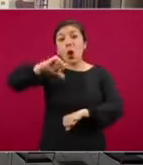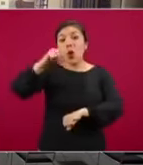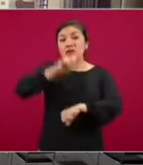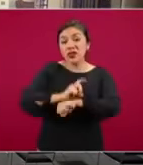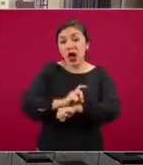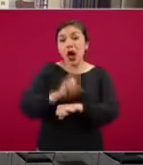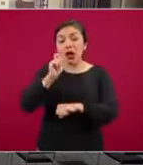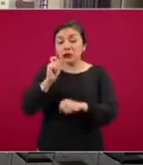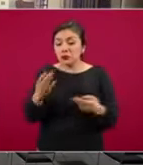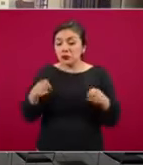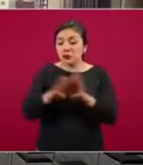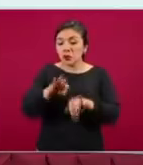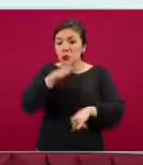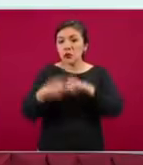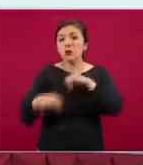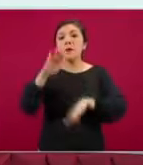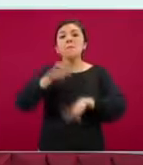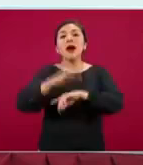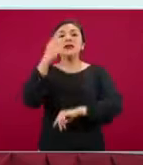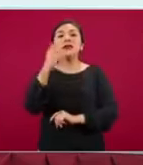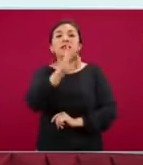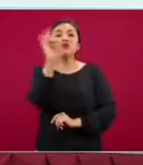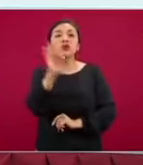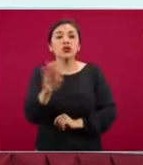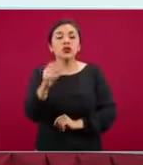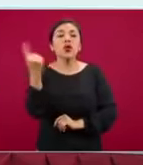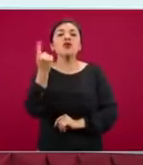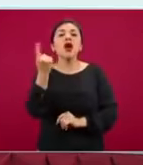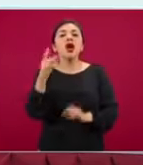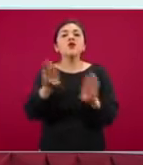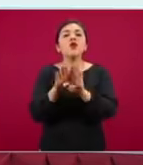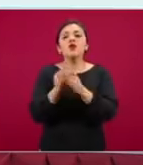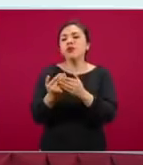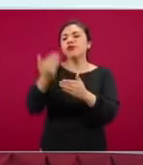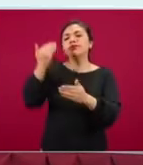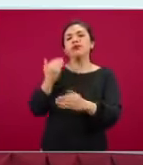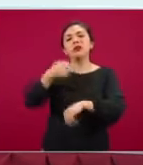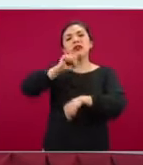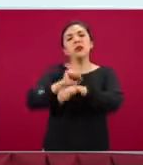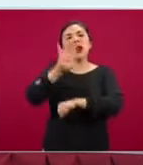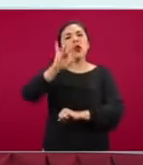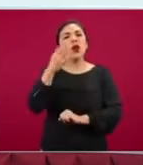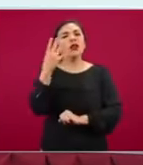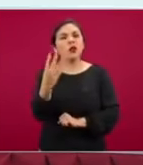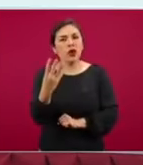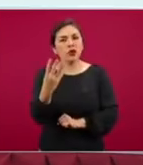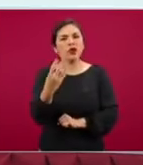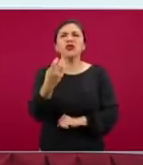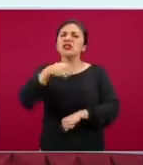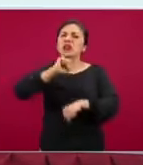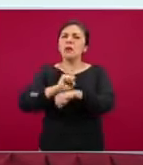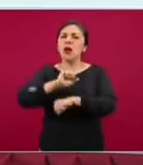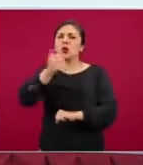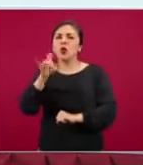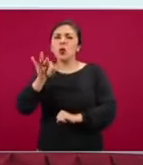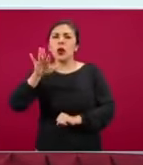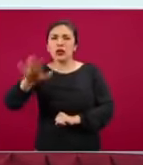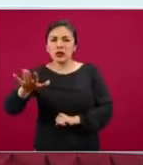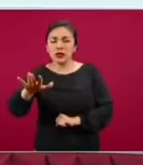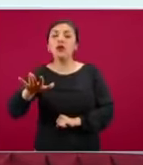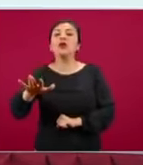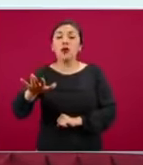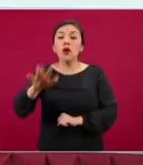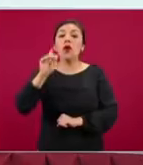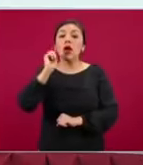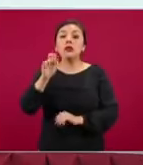estamos cerrando con un más 3% en relación al comportamiento entre la semana 44 y la semana 45,